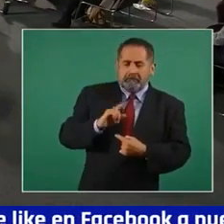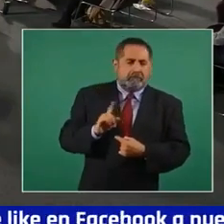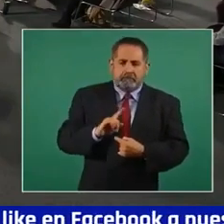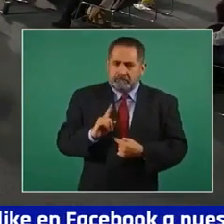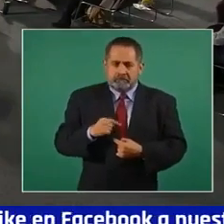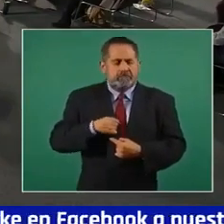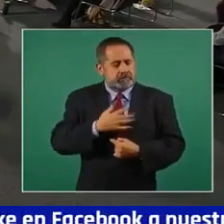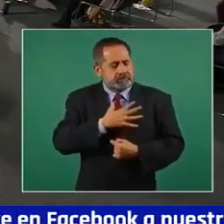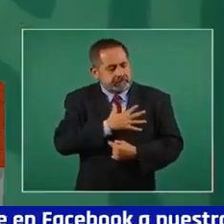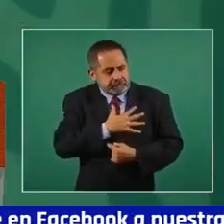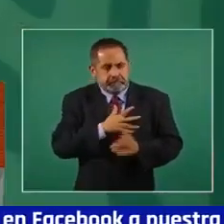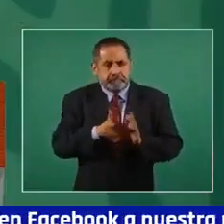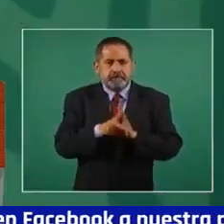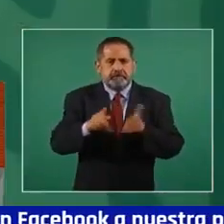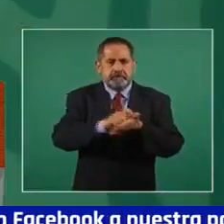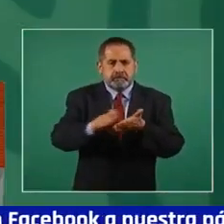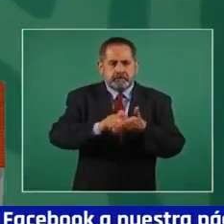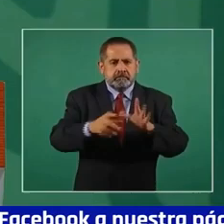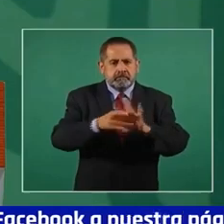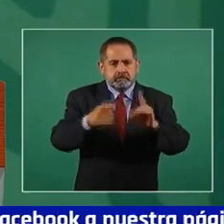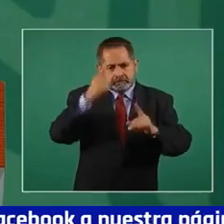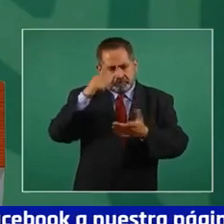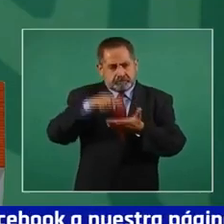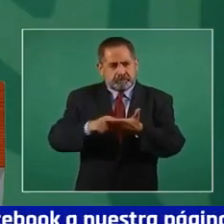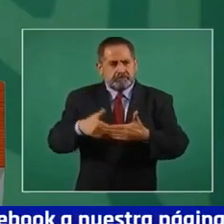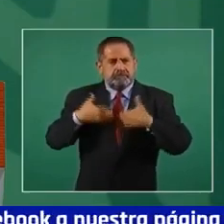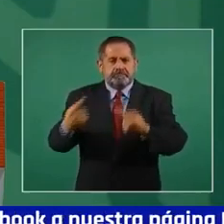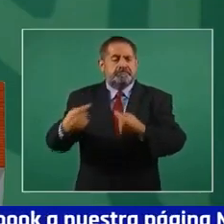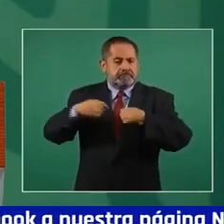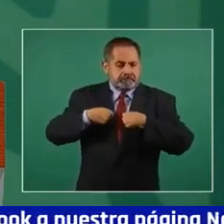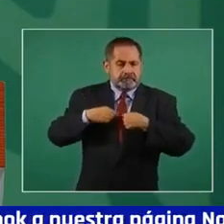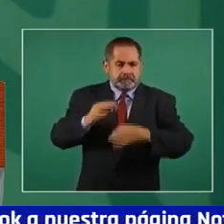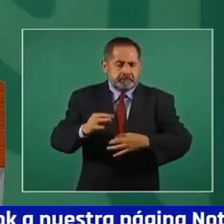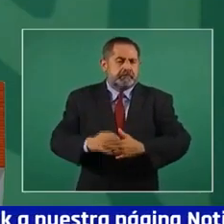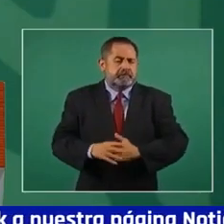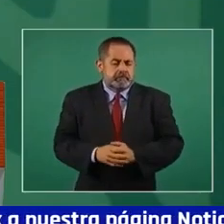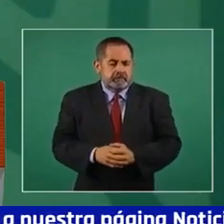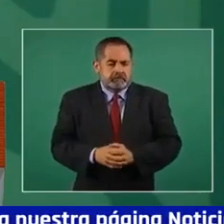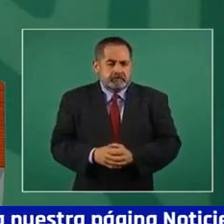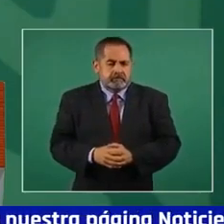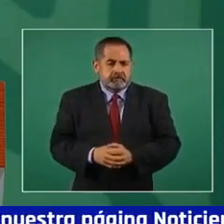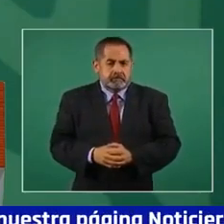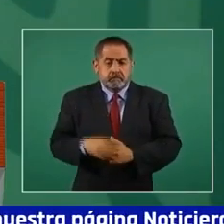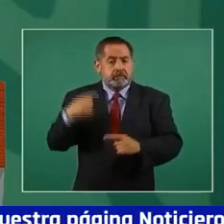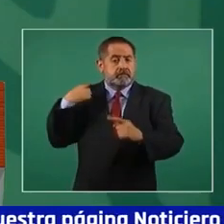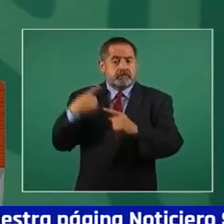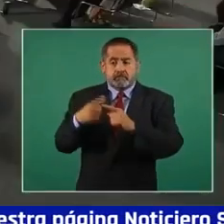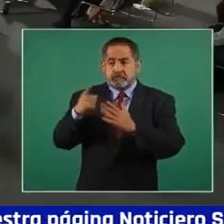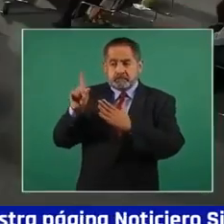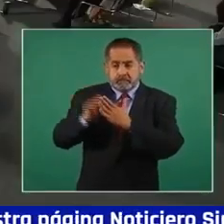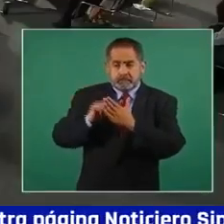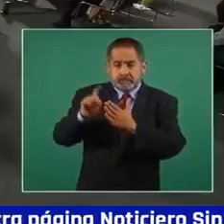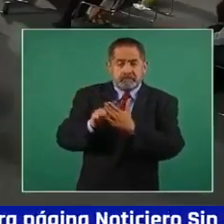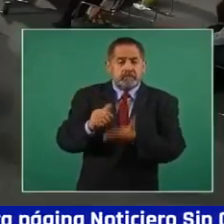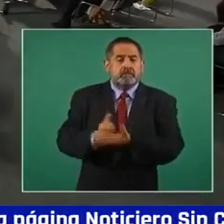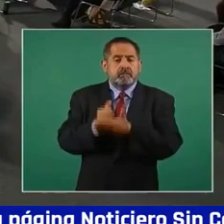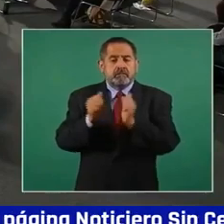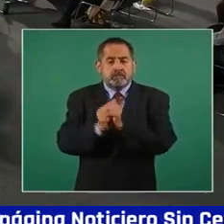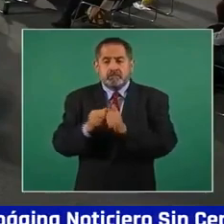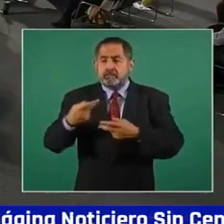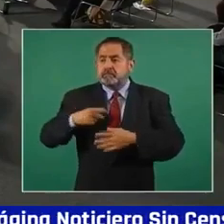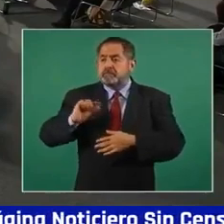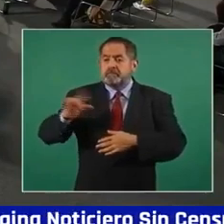pasión por el oficio y contra nuestra credibilidad. Durante los últimos meses, con ayuda de